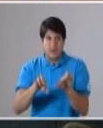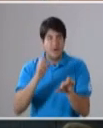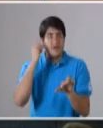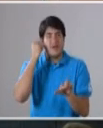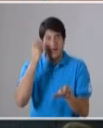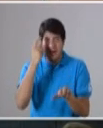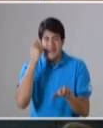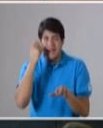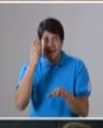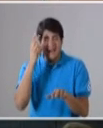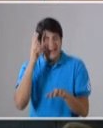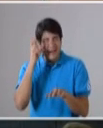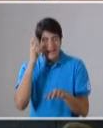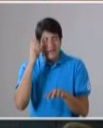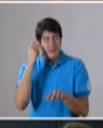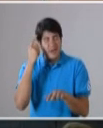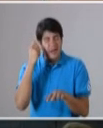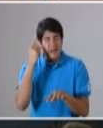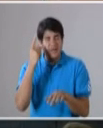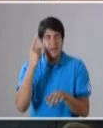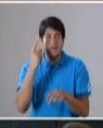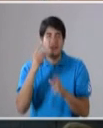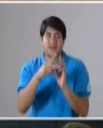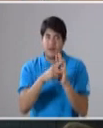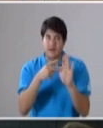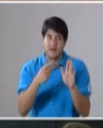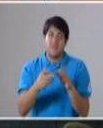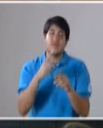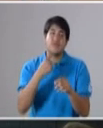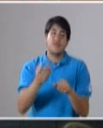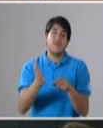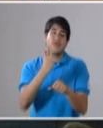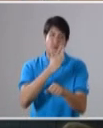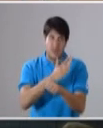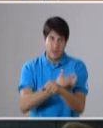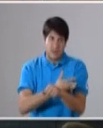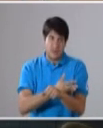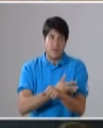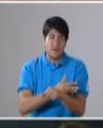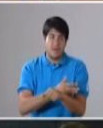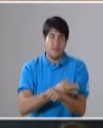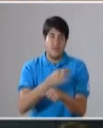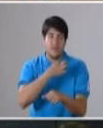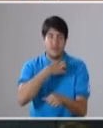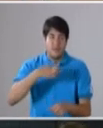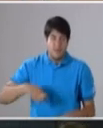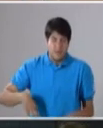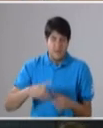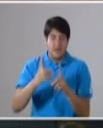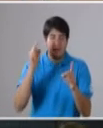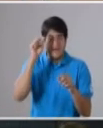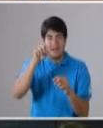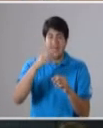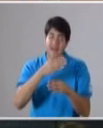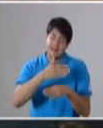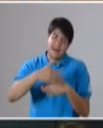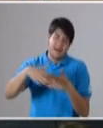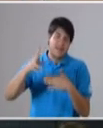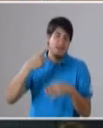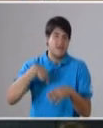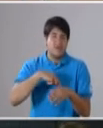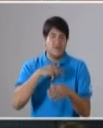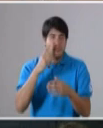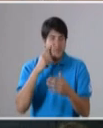según el versículo que nos dijo anteriormente, son los nobles. Entonces, de ahí en adelante nosotros buscamos en la